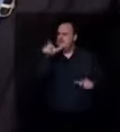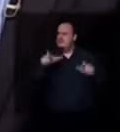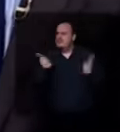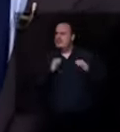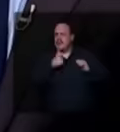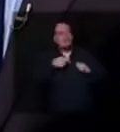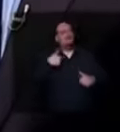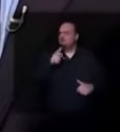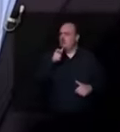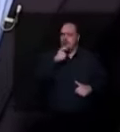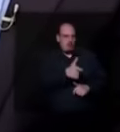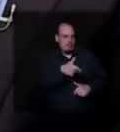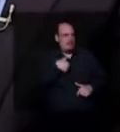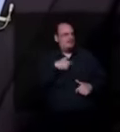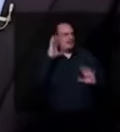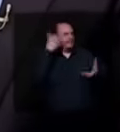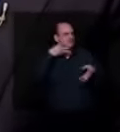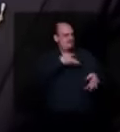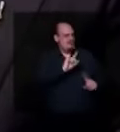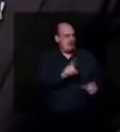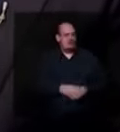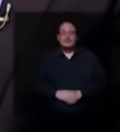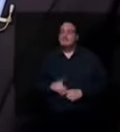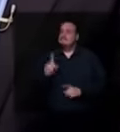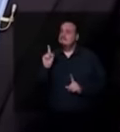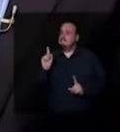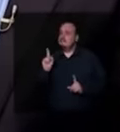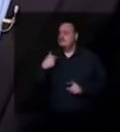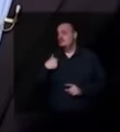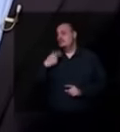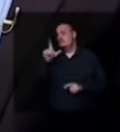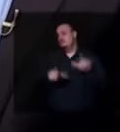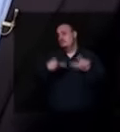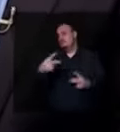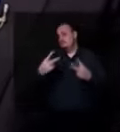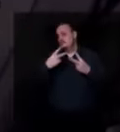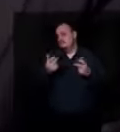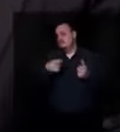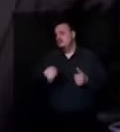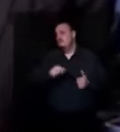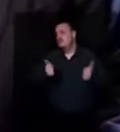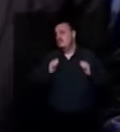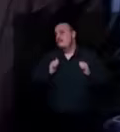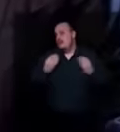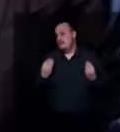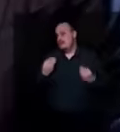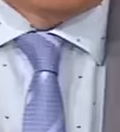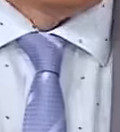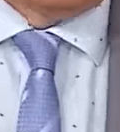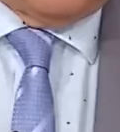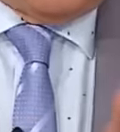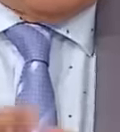no, las hojas se las podían vender a otros y los autos argentinos que no van a Brasil podían ir a otro lado, como si fuera tan fácil. Ahí